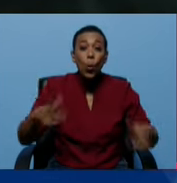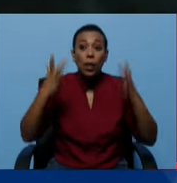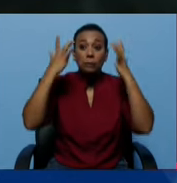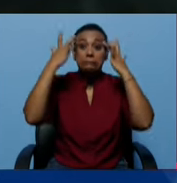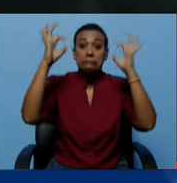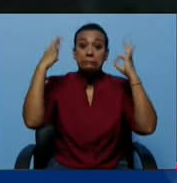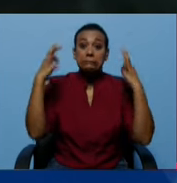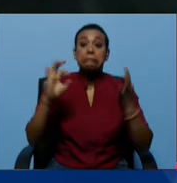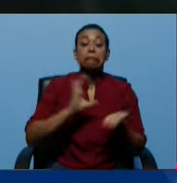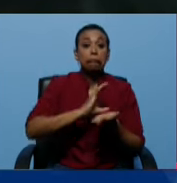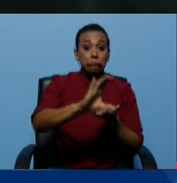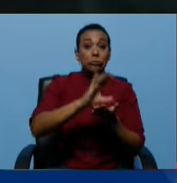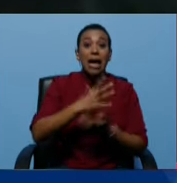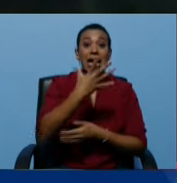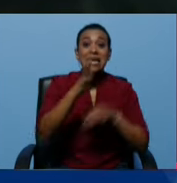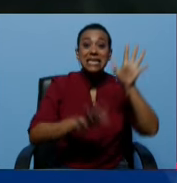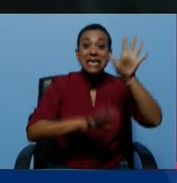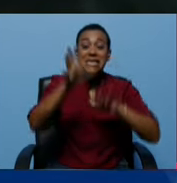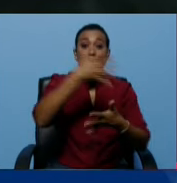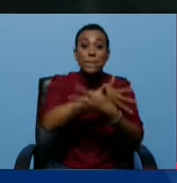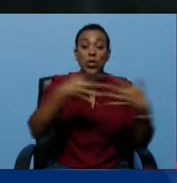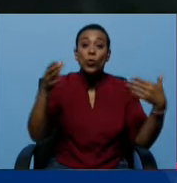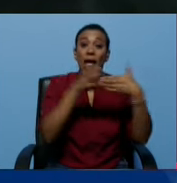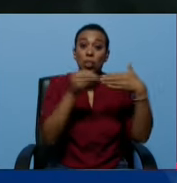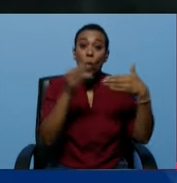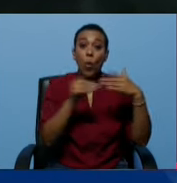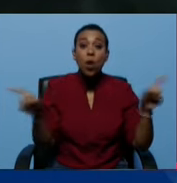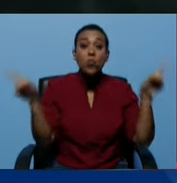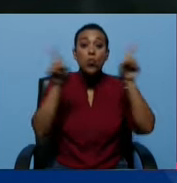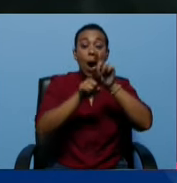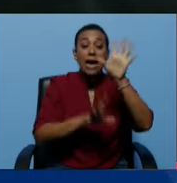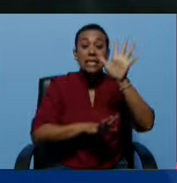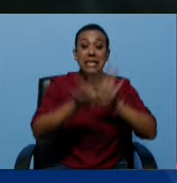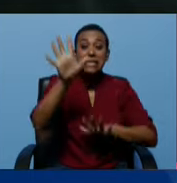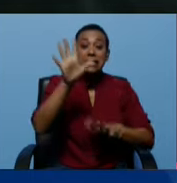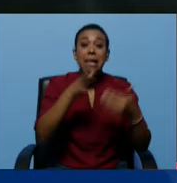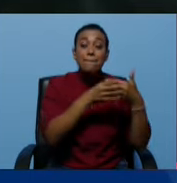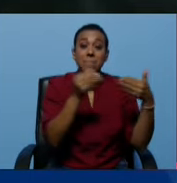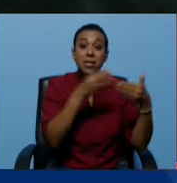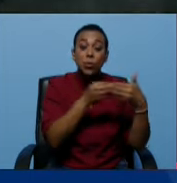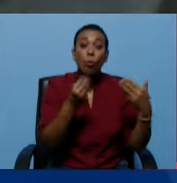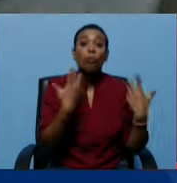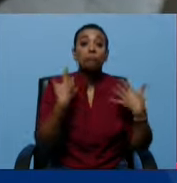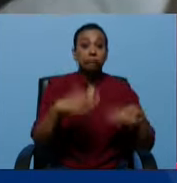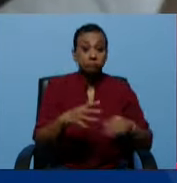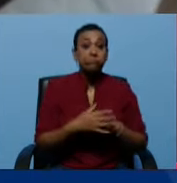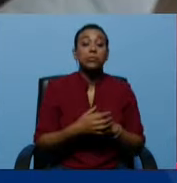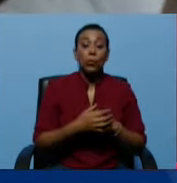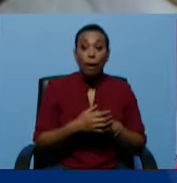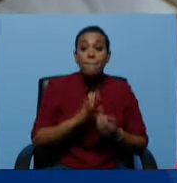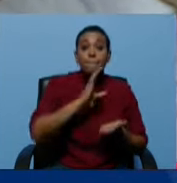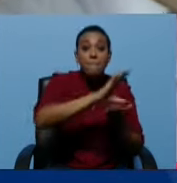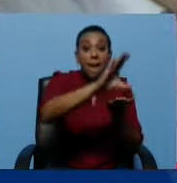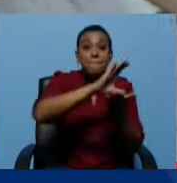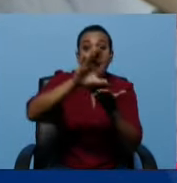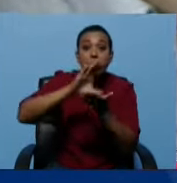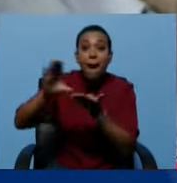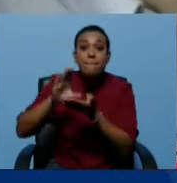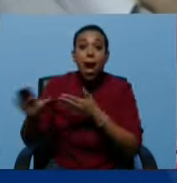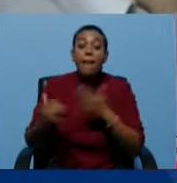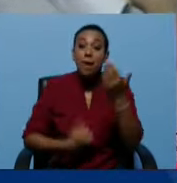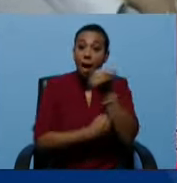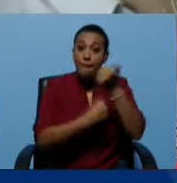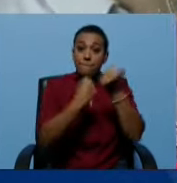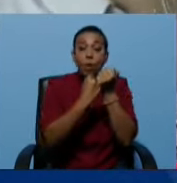inversión importante. Más de 15 millones de dólares, el equivalente a más de 15 millones de dólares para el